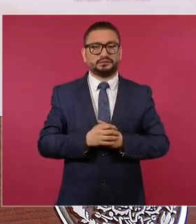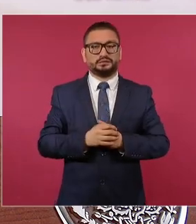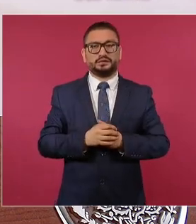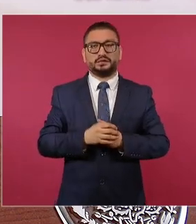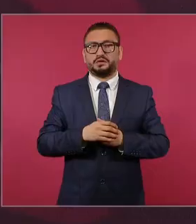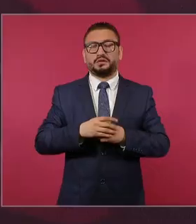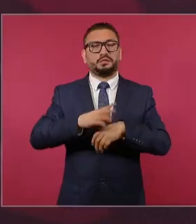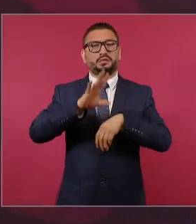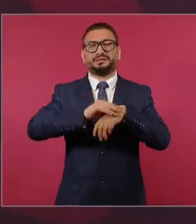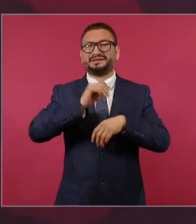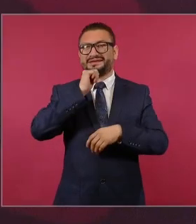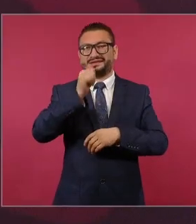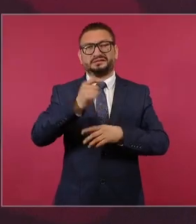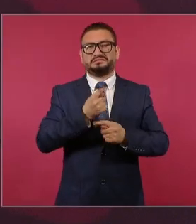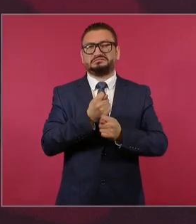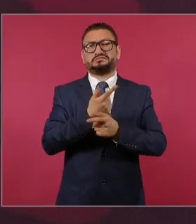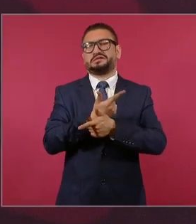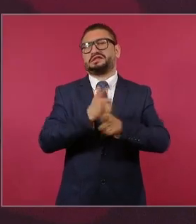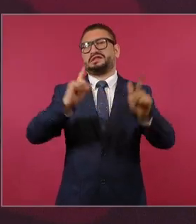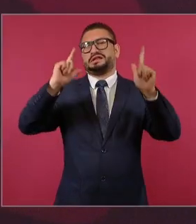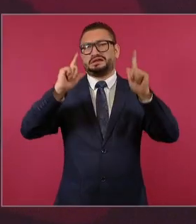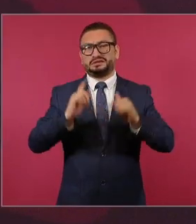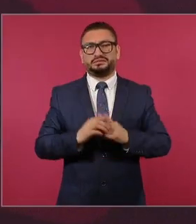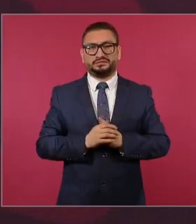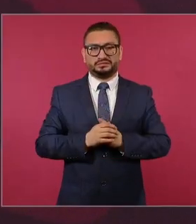sin autorización,